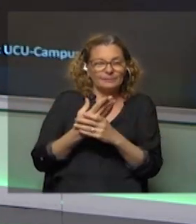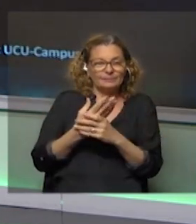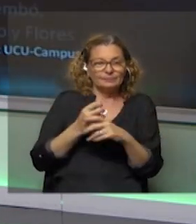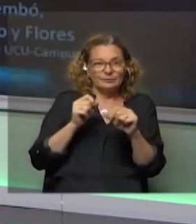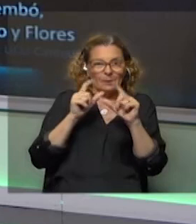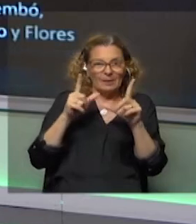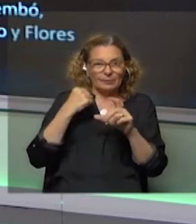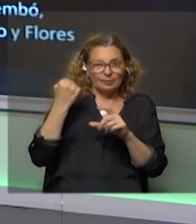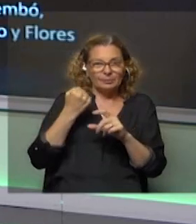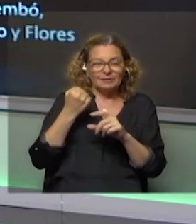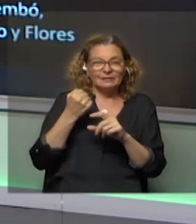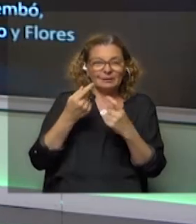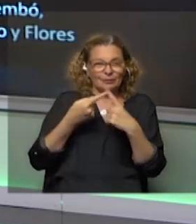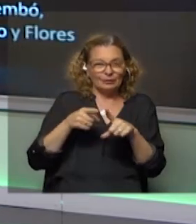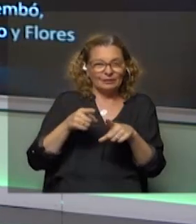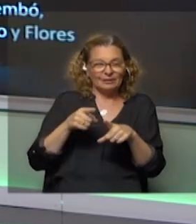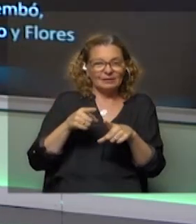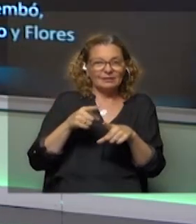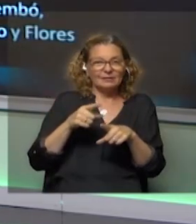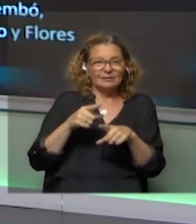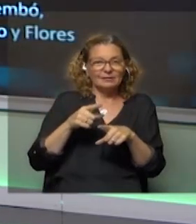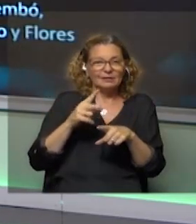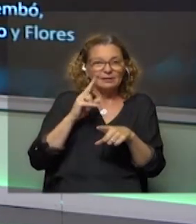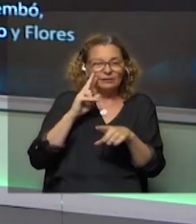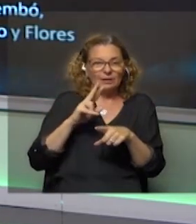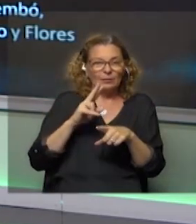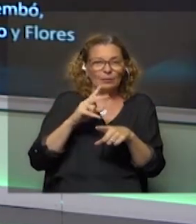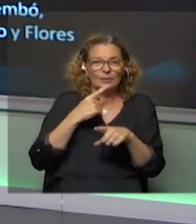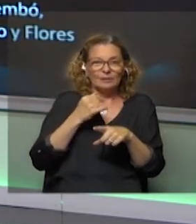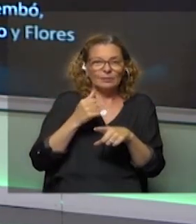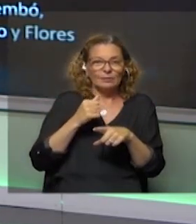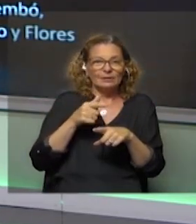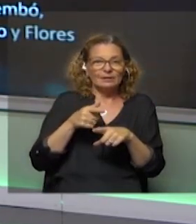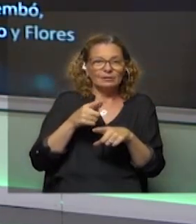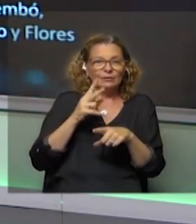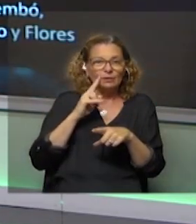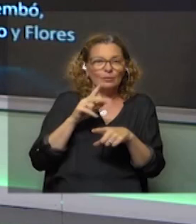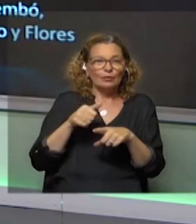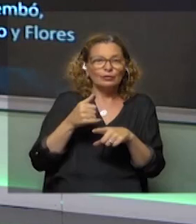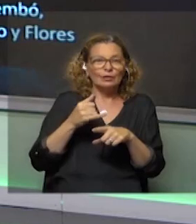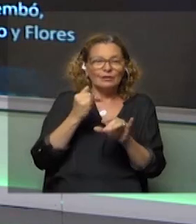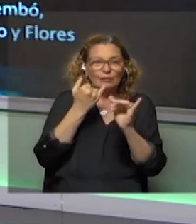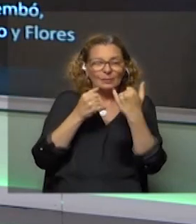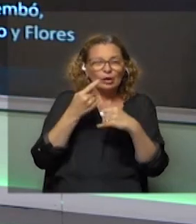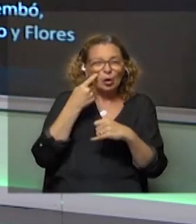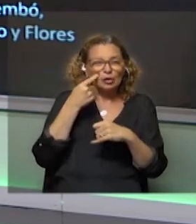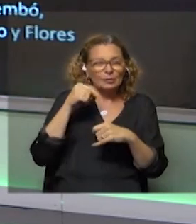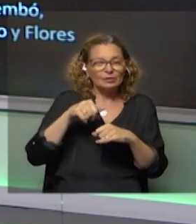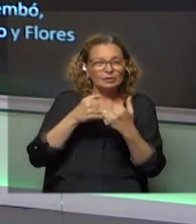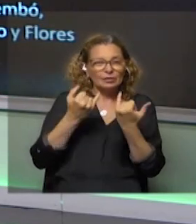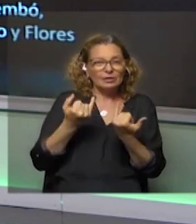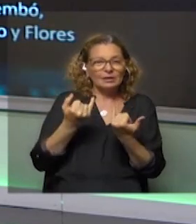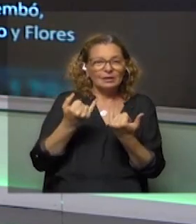impactos relevantes y diferenciados en lo que tiene que ver con dimensiones como el consumo Este es otro de los informes que conocimos estos días